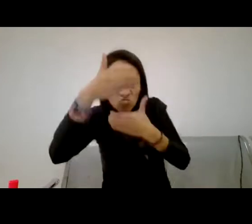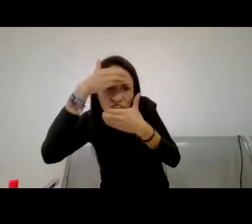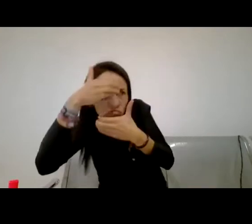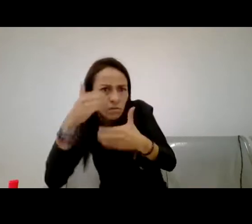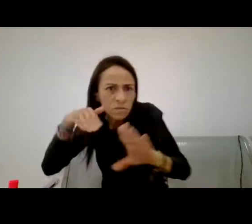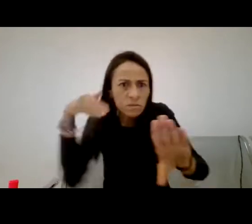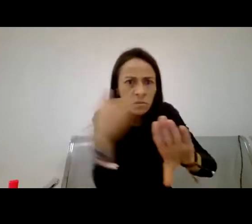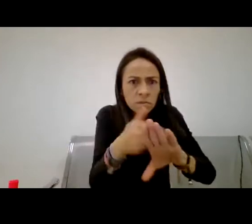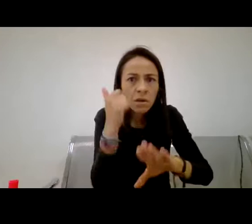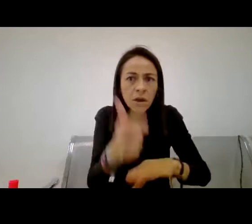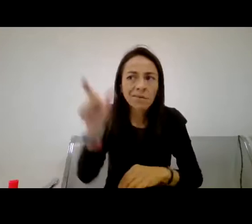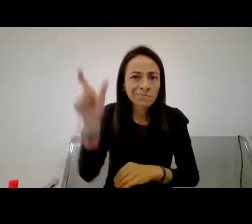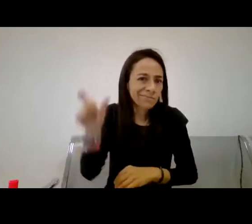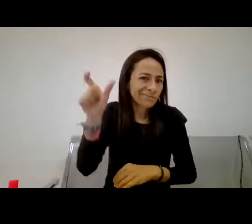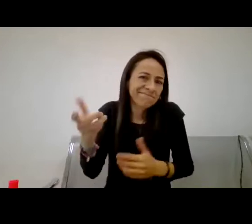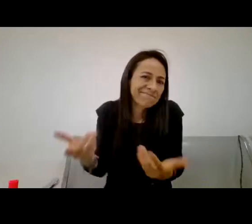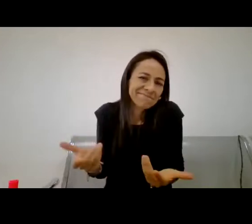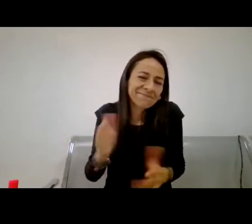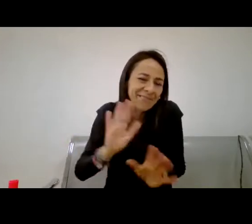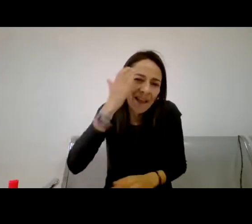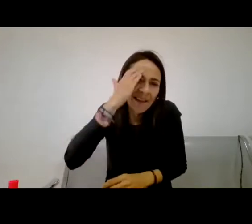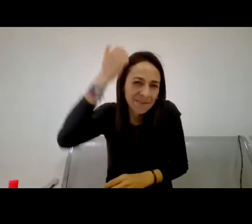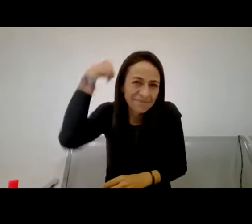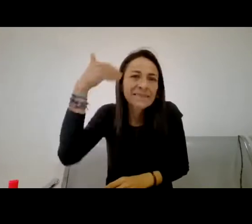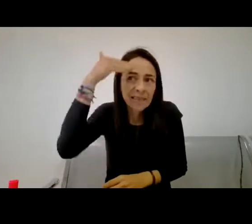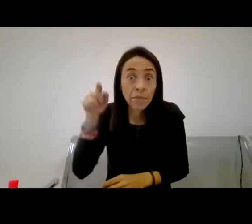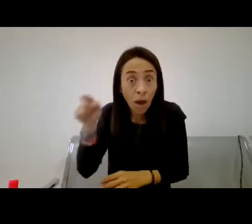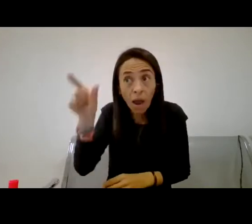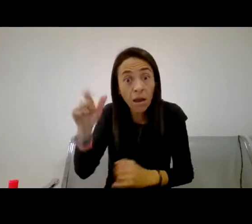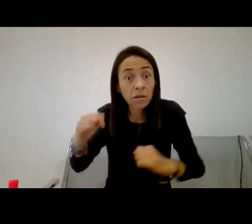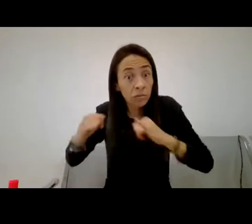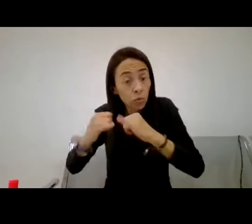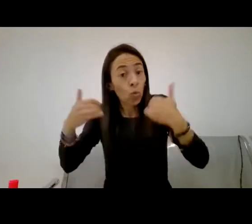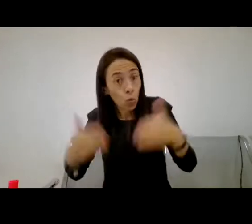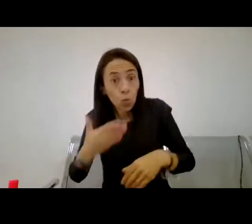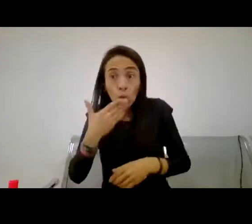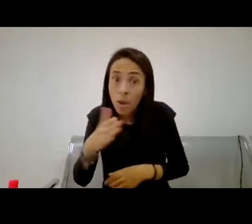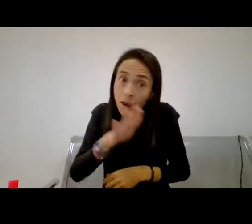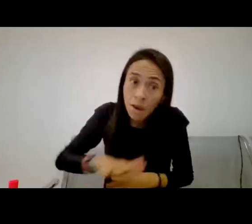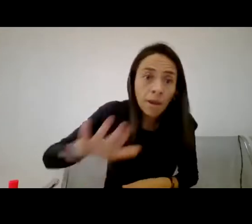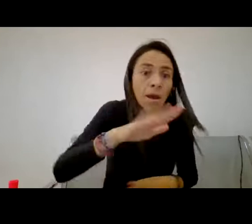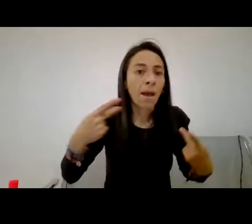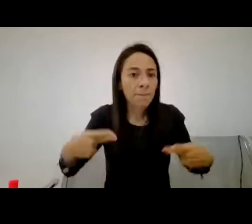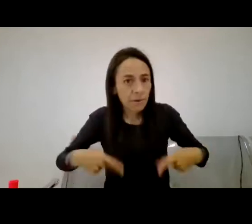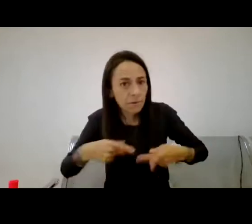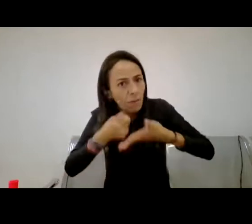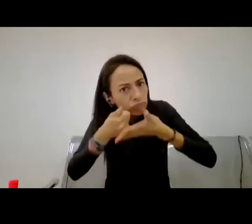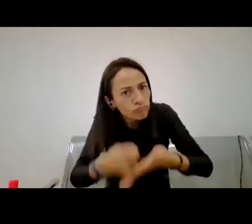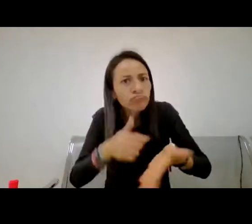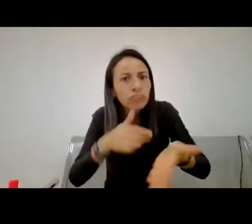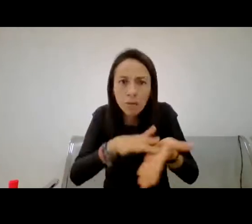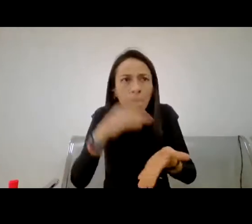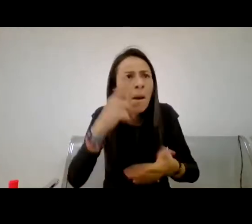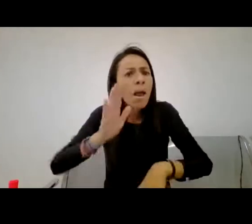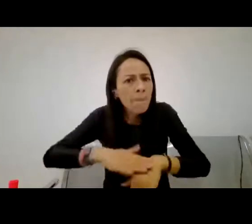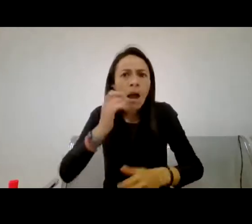institución, digamos, de fomento a la sociedad o a las actividades fiscales, y eso pues desincentivaría